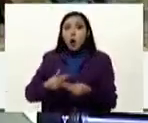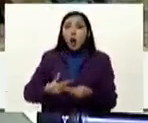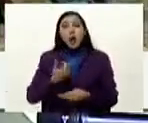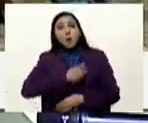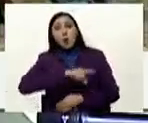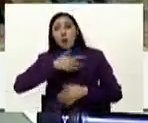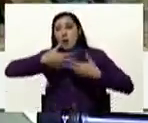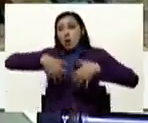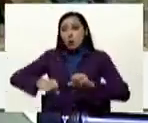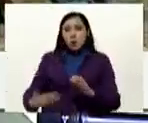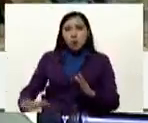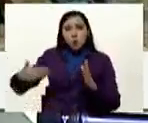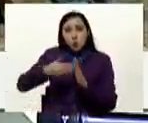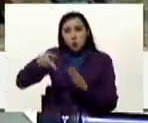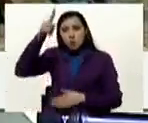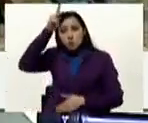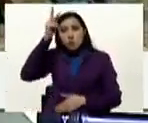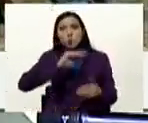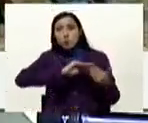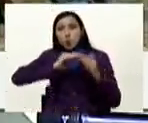Español contra los pueblos de la América.